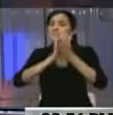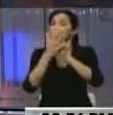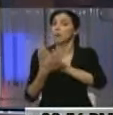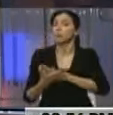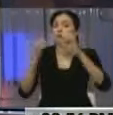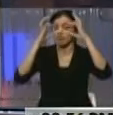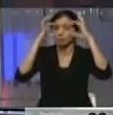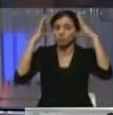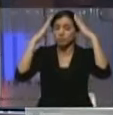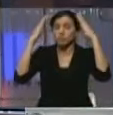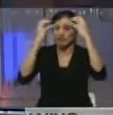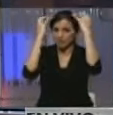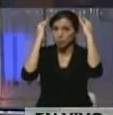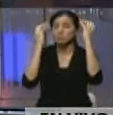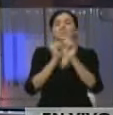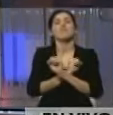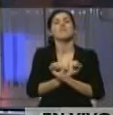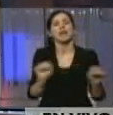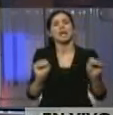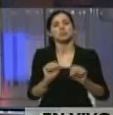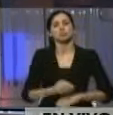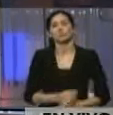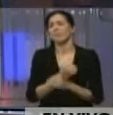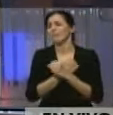fracasó. Ramos Alú es un fracaso.